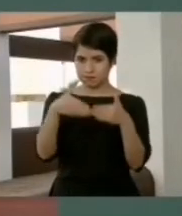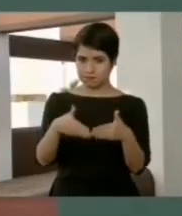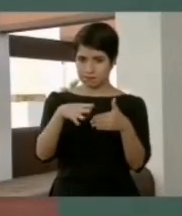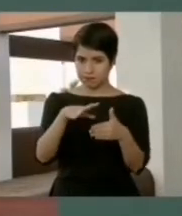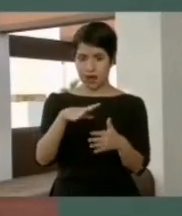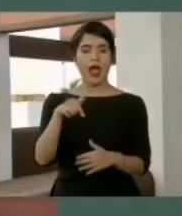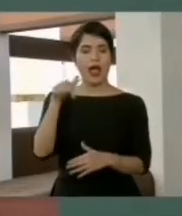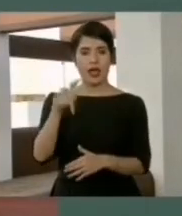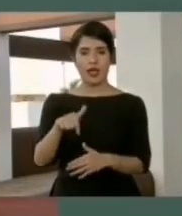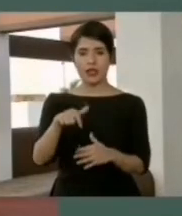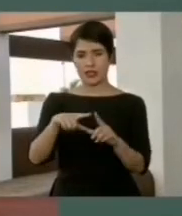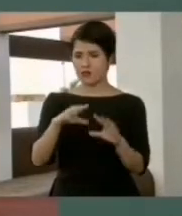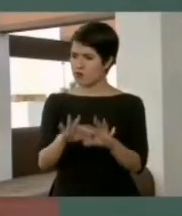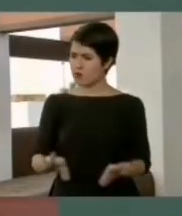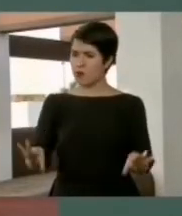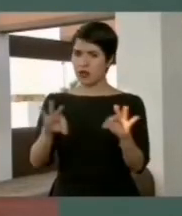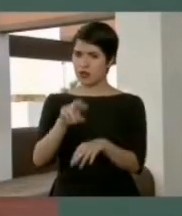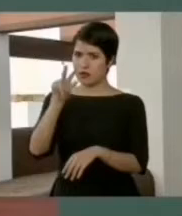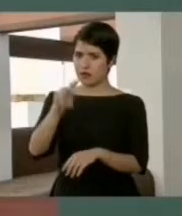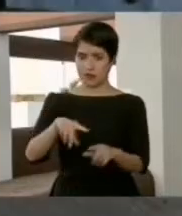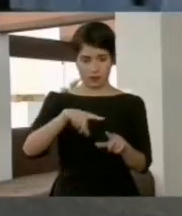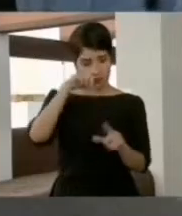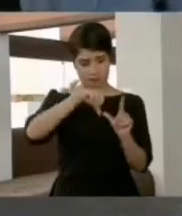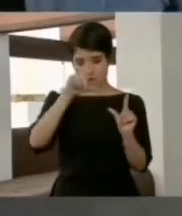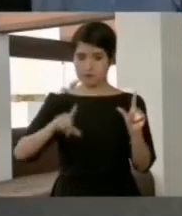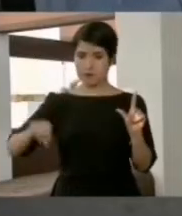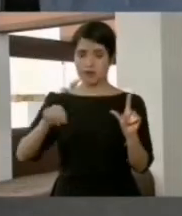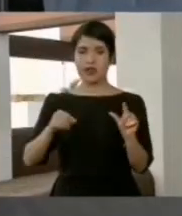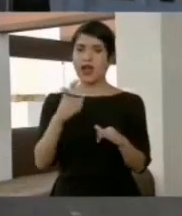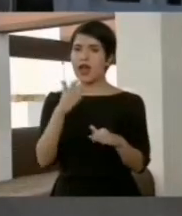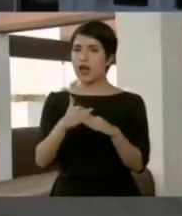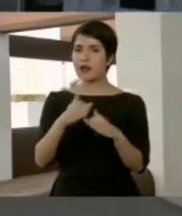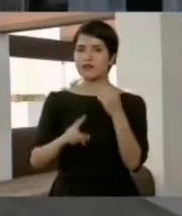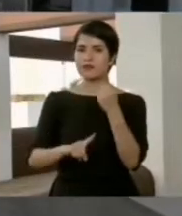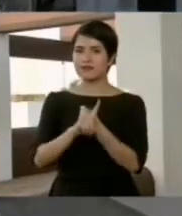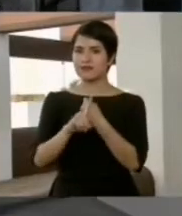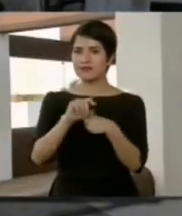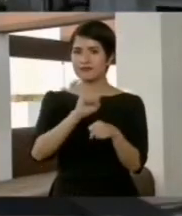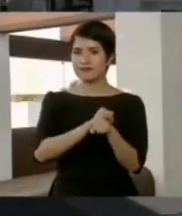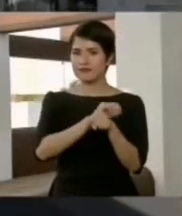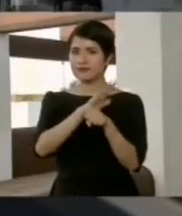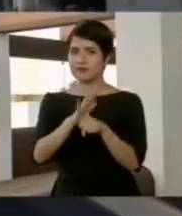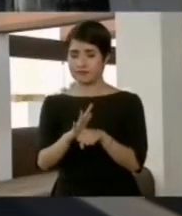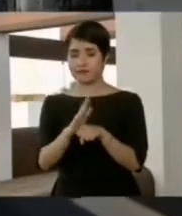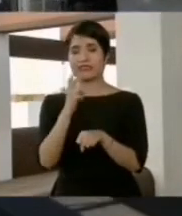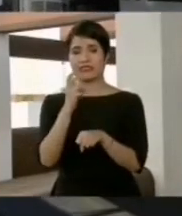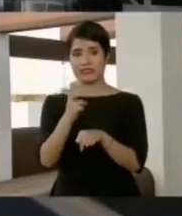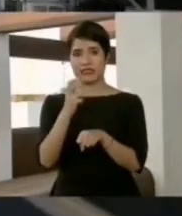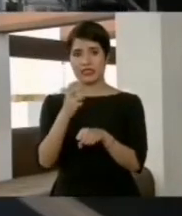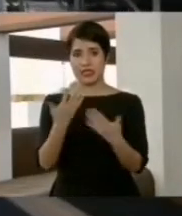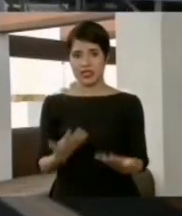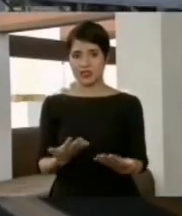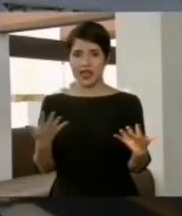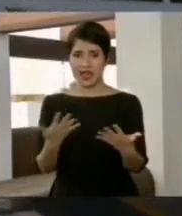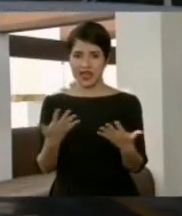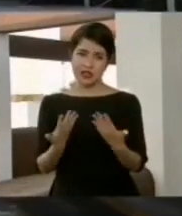país, quiero decirles que la difícil situación sanitaria que vive el mundo entero ha ocasionado que la actividad